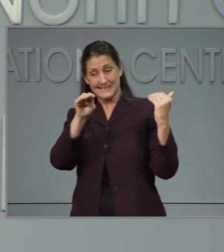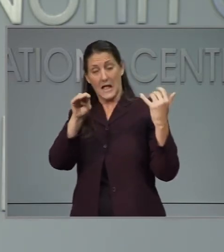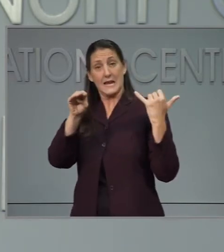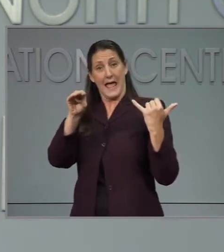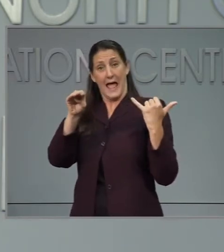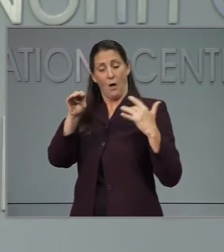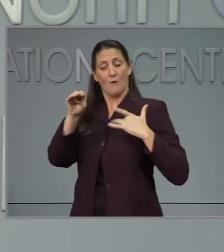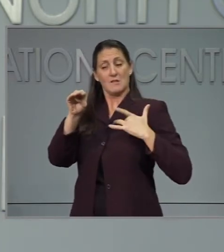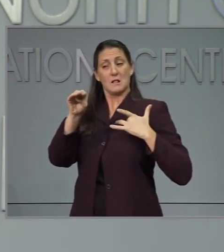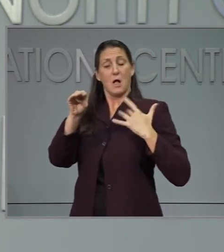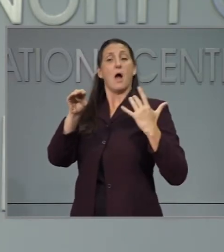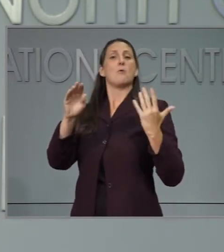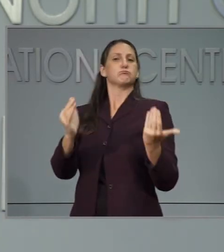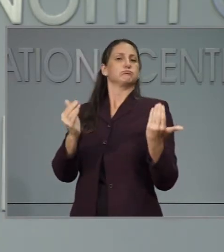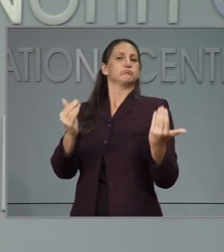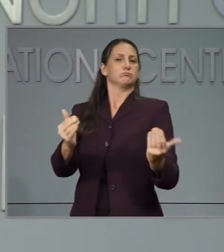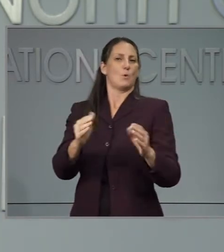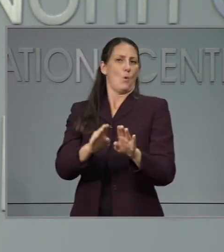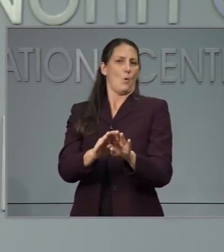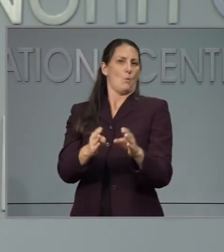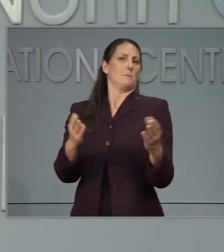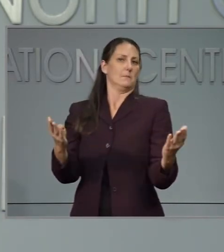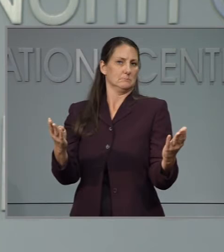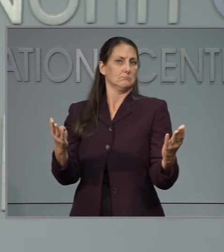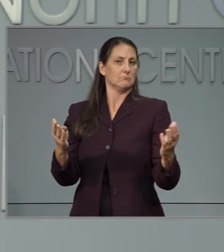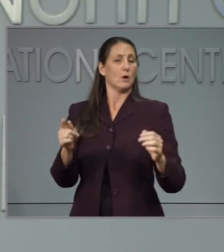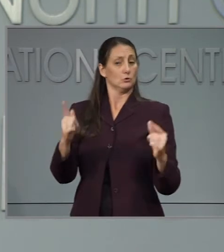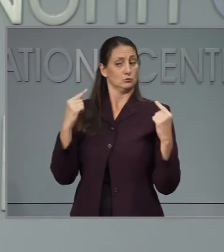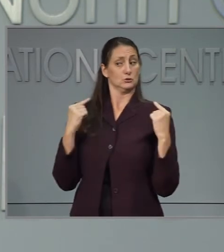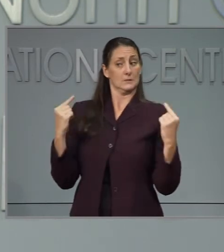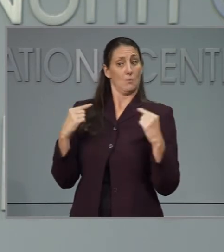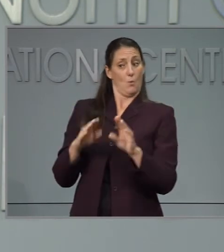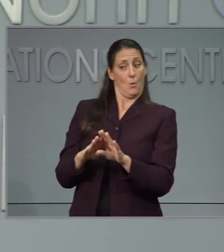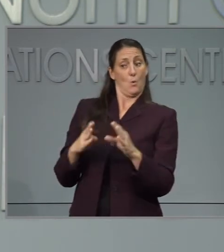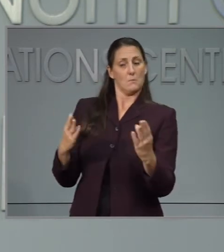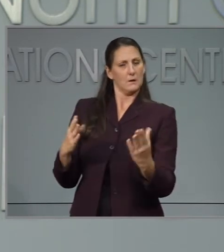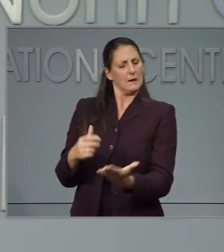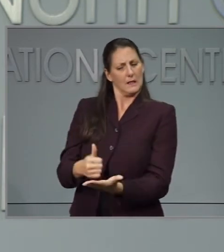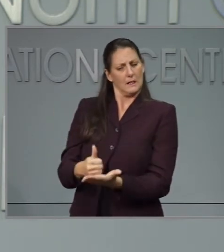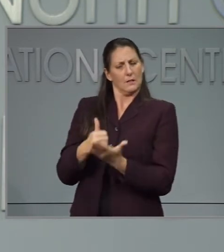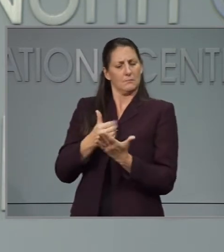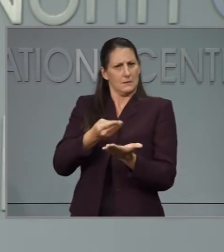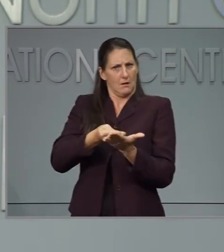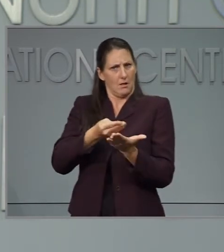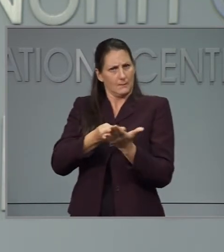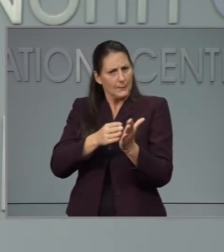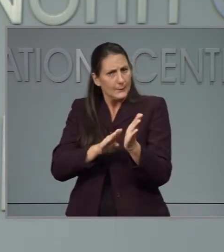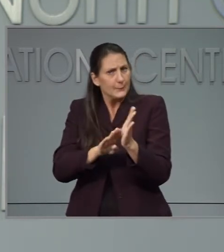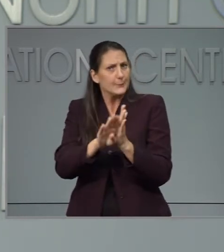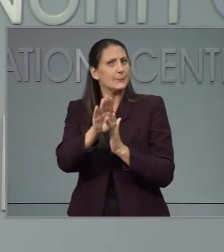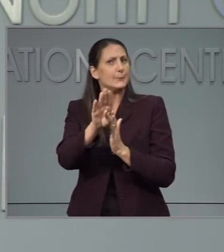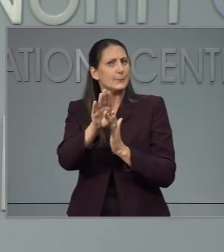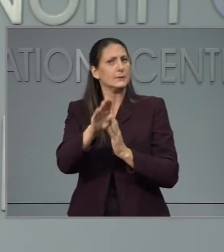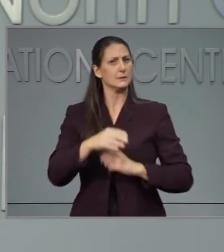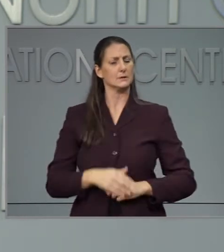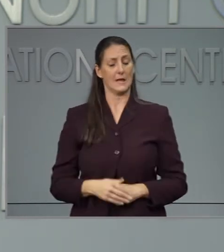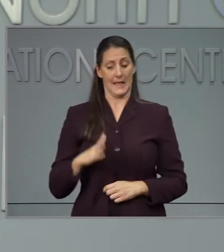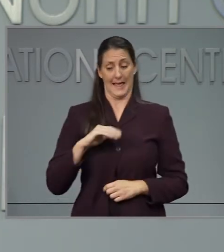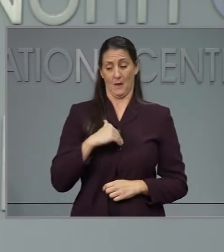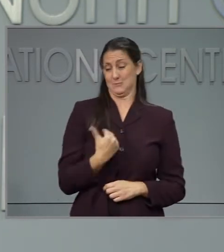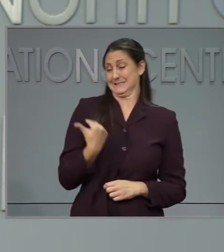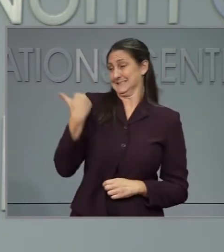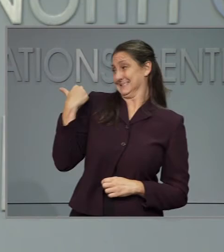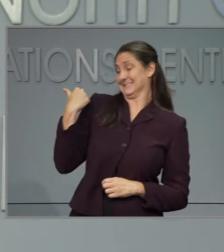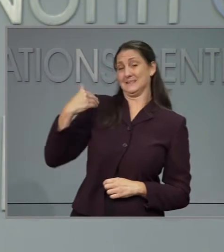la economía de una manera segura. Y nosotros creemos que pusimos